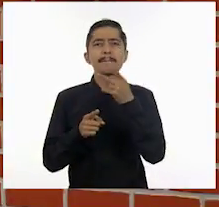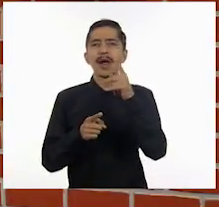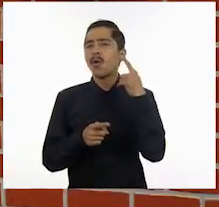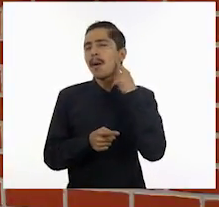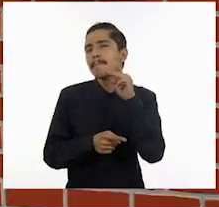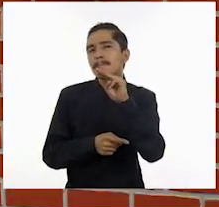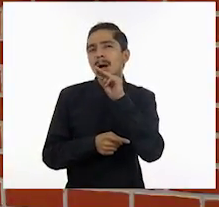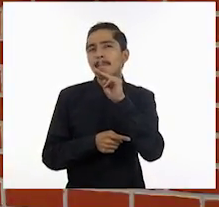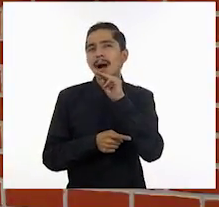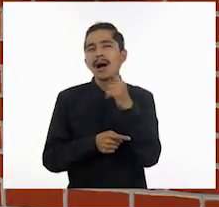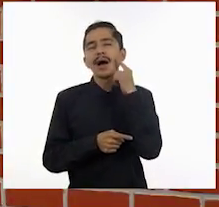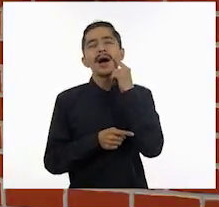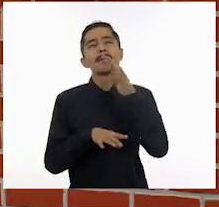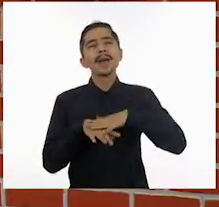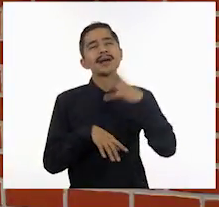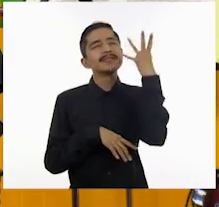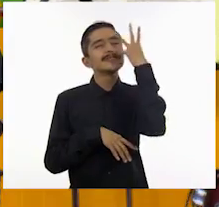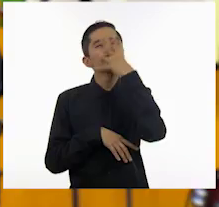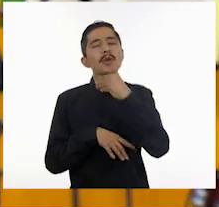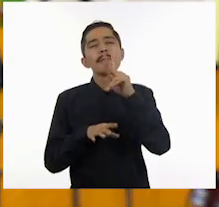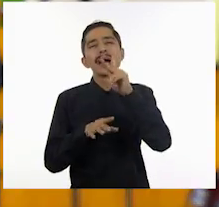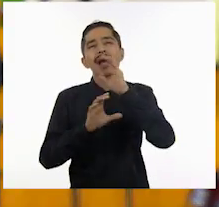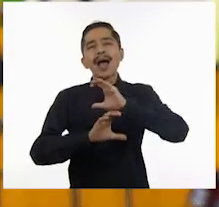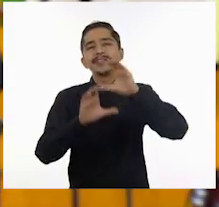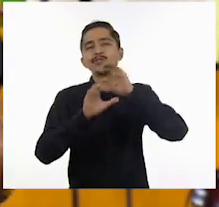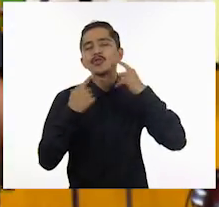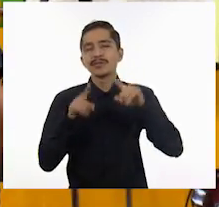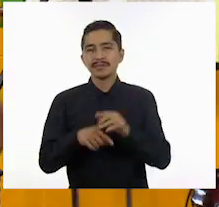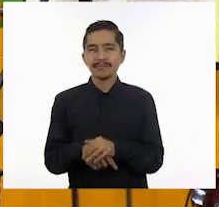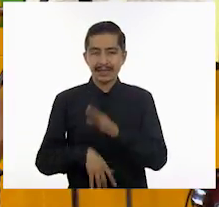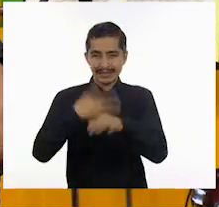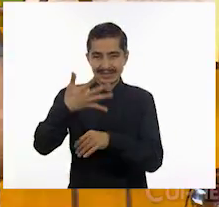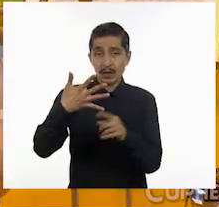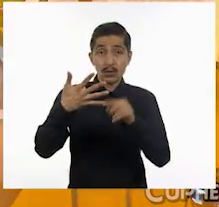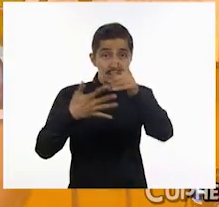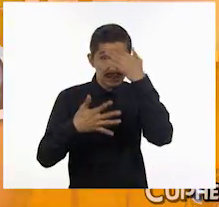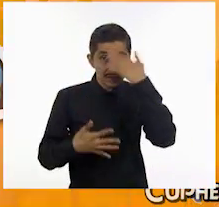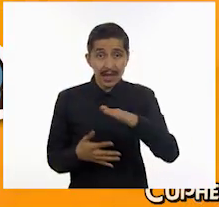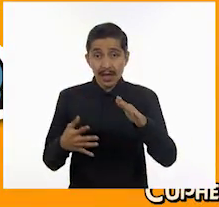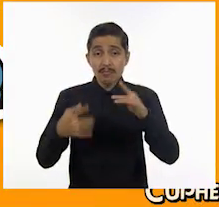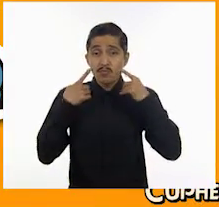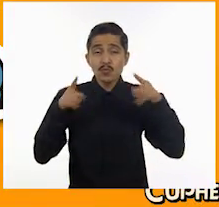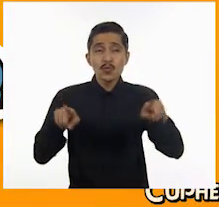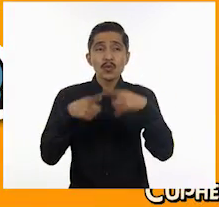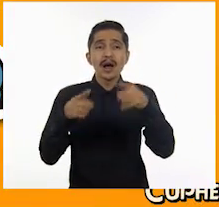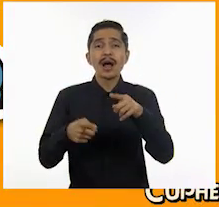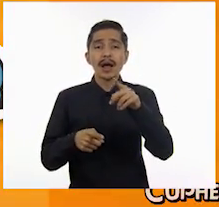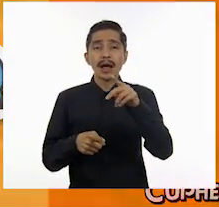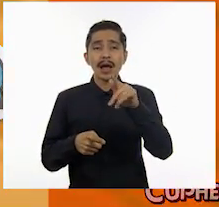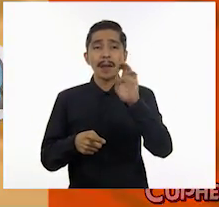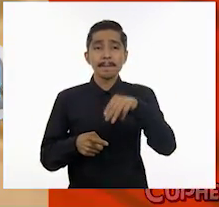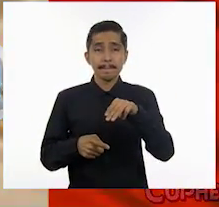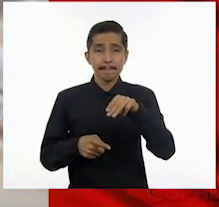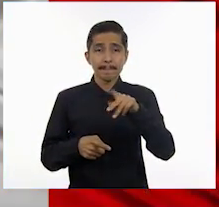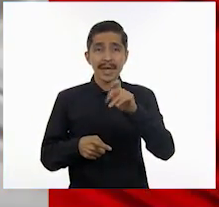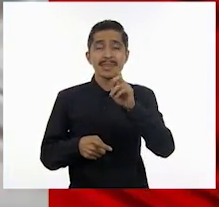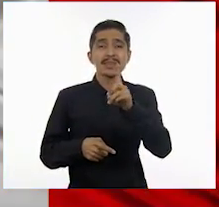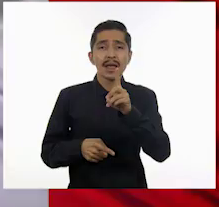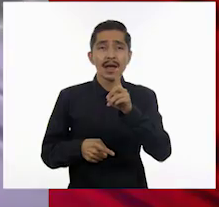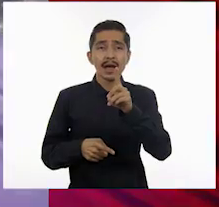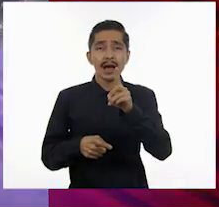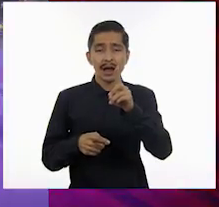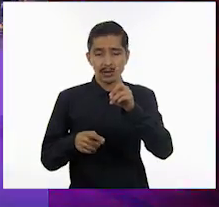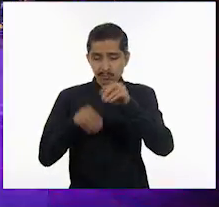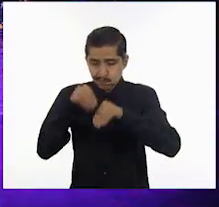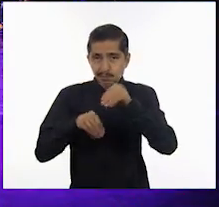mamá como una linda melodía. 5. ¿Sabías que la música del videojuego Cuphead está grabada en Canadá